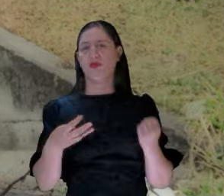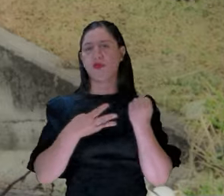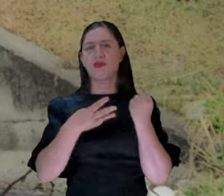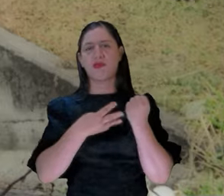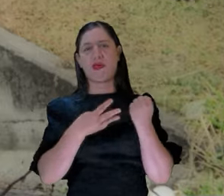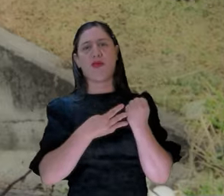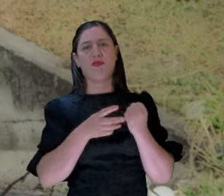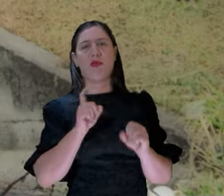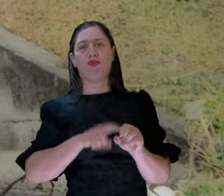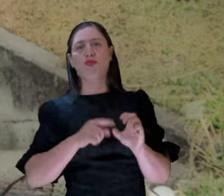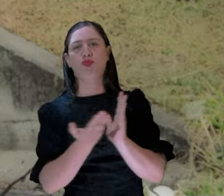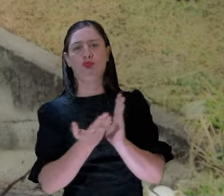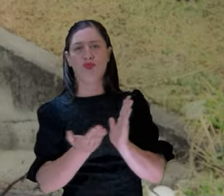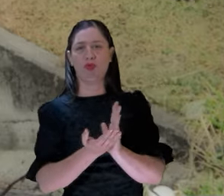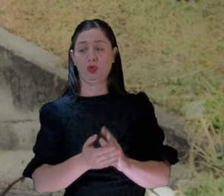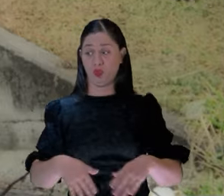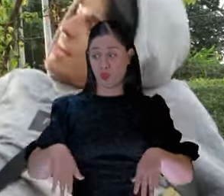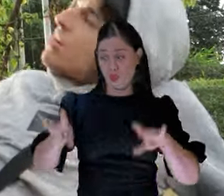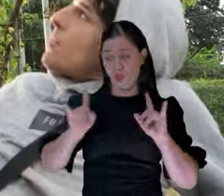SENA.